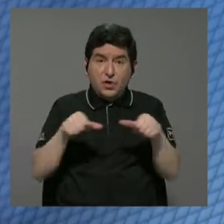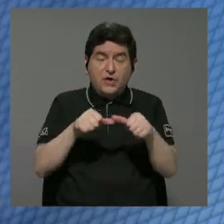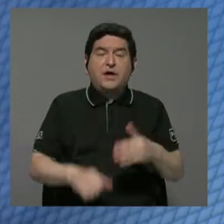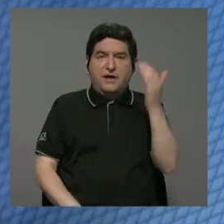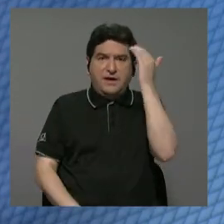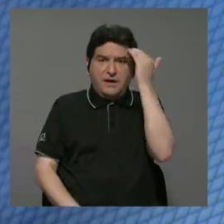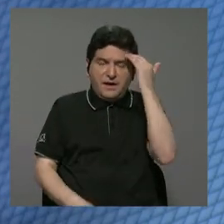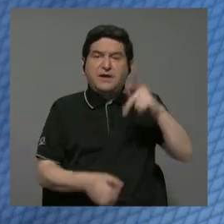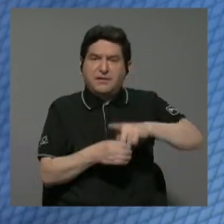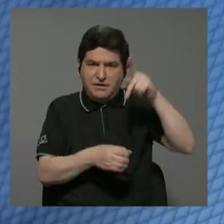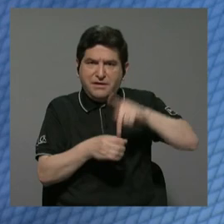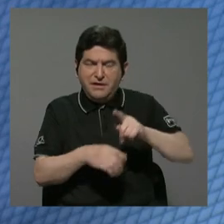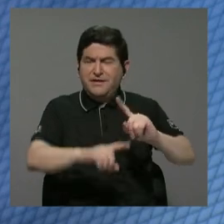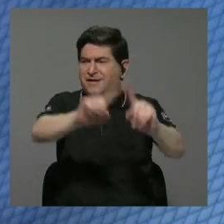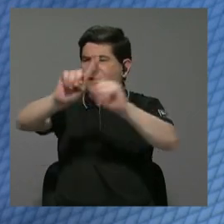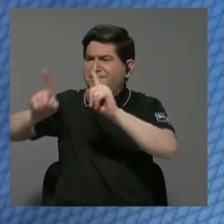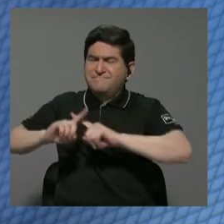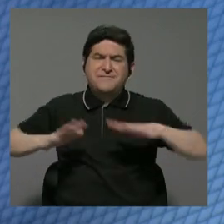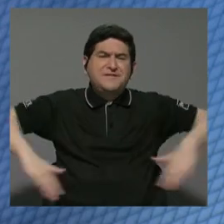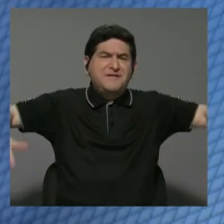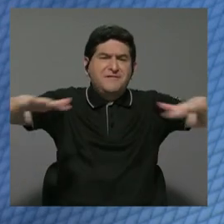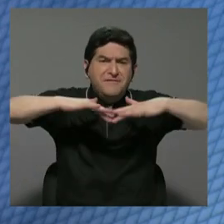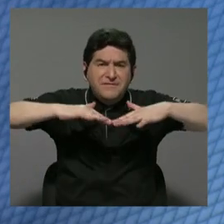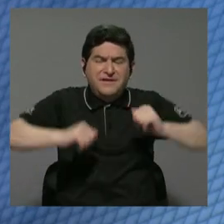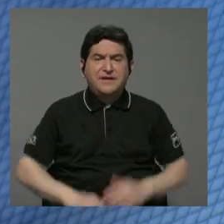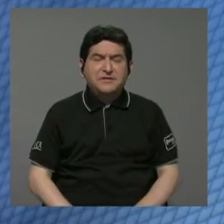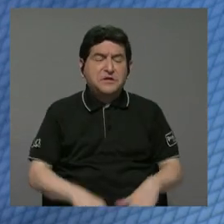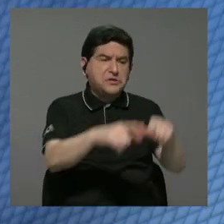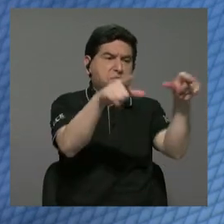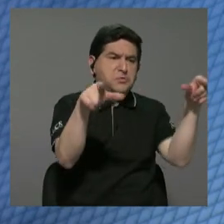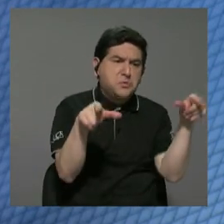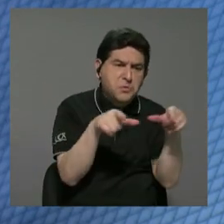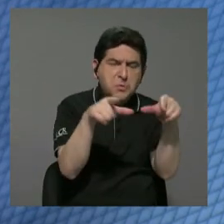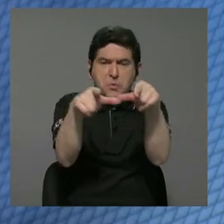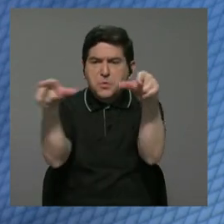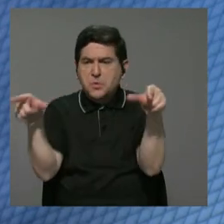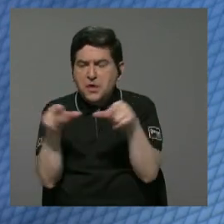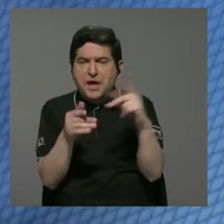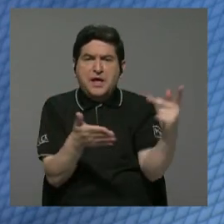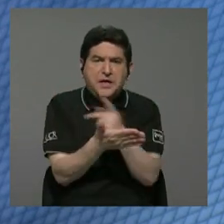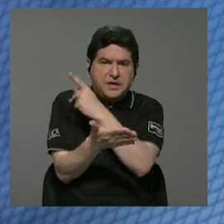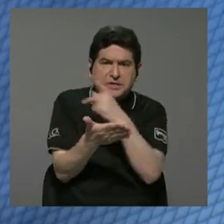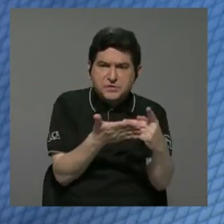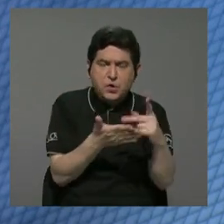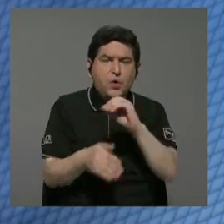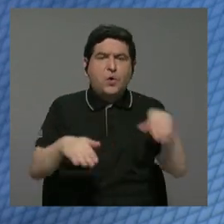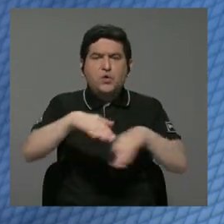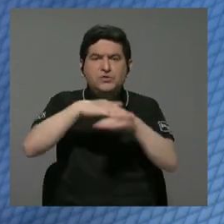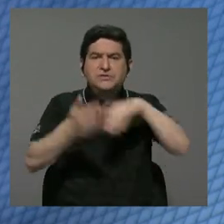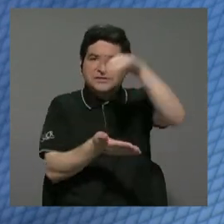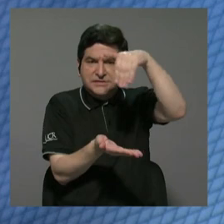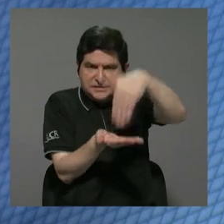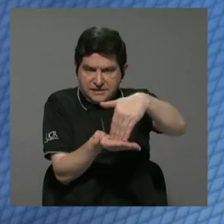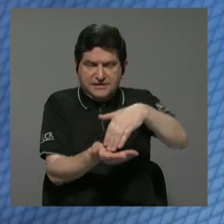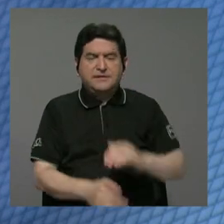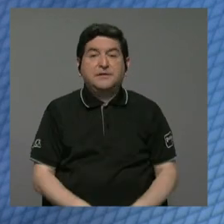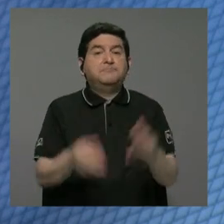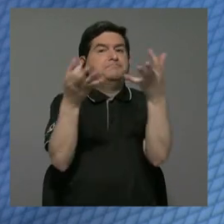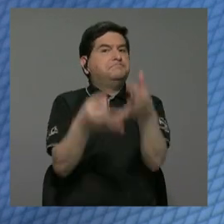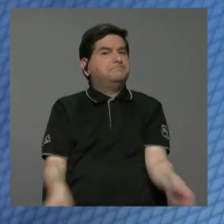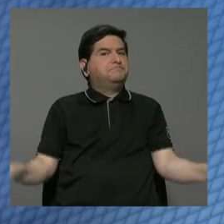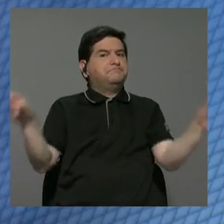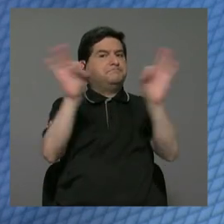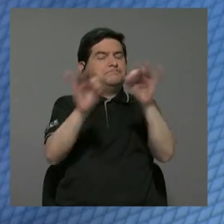del conocimiento, en los diferentes espacios, ya sea territoriales, en provincia o aquí en sede central. Creo que es importante